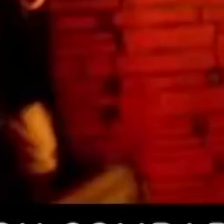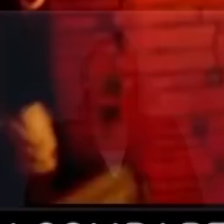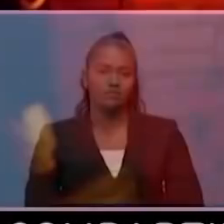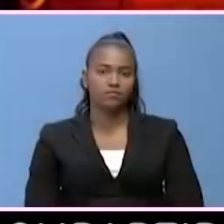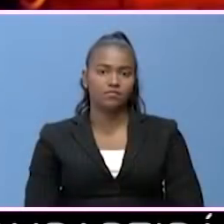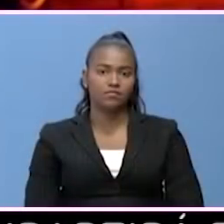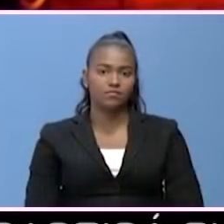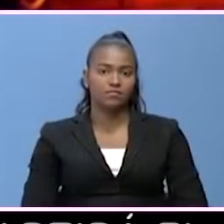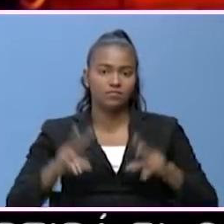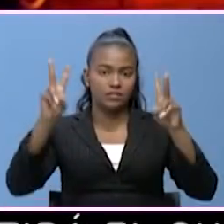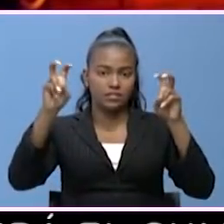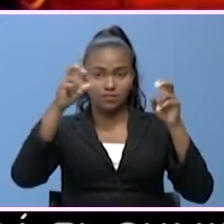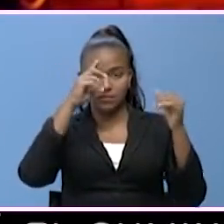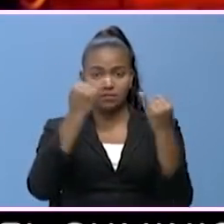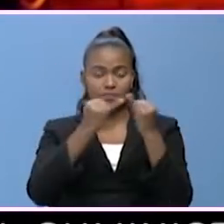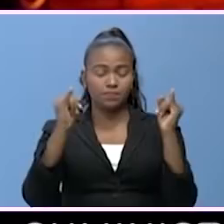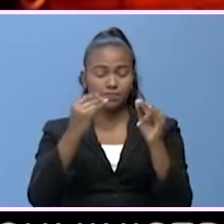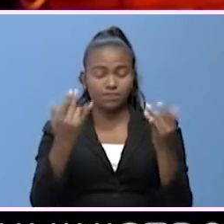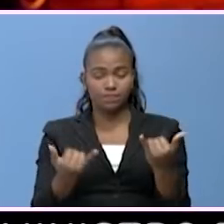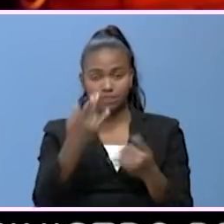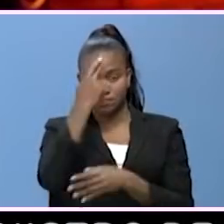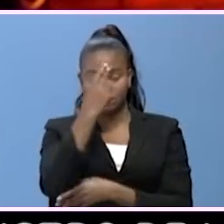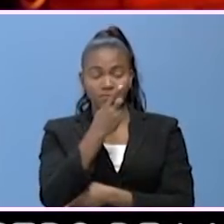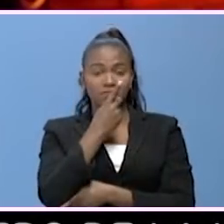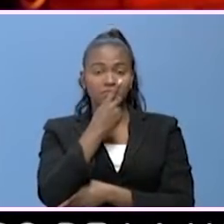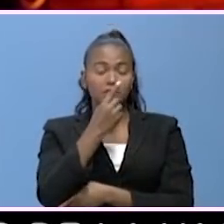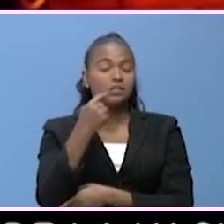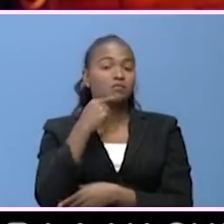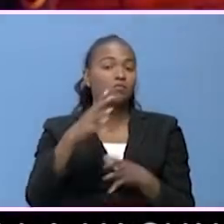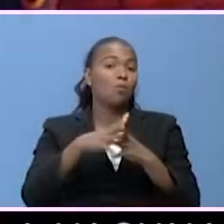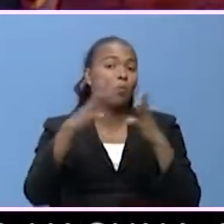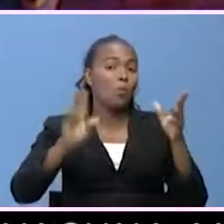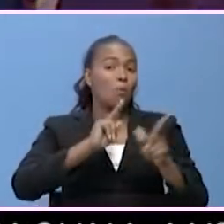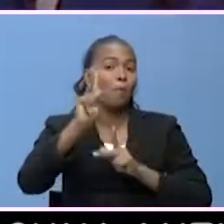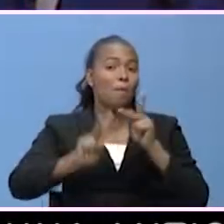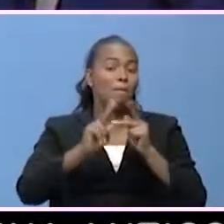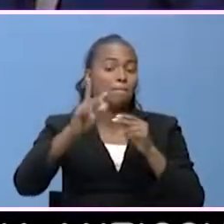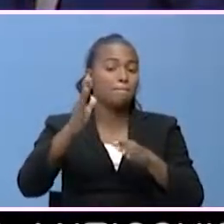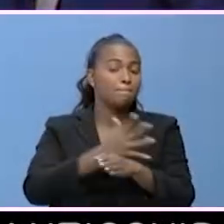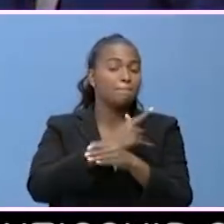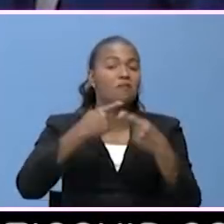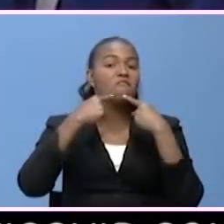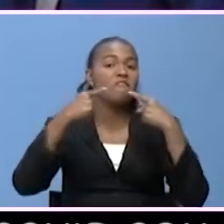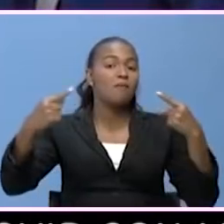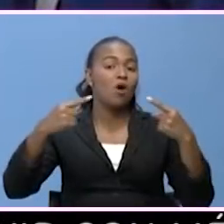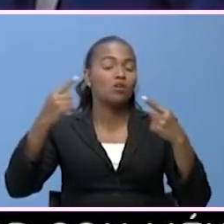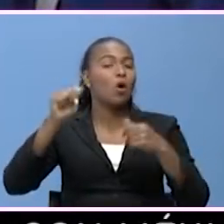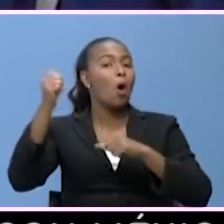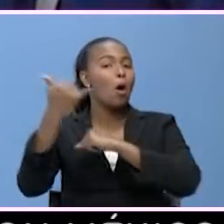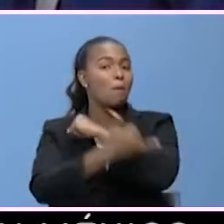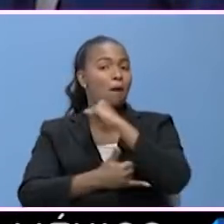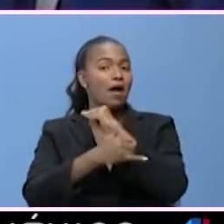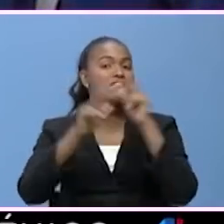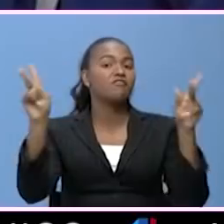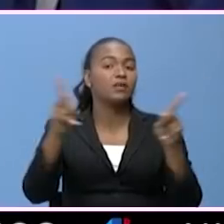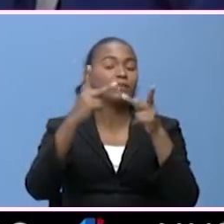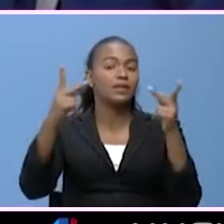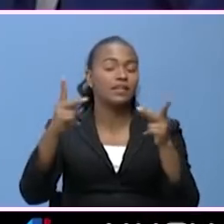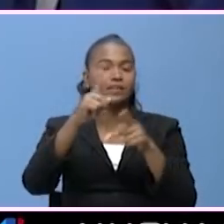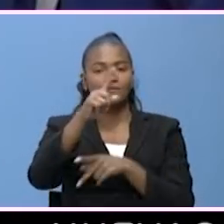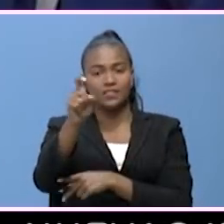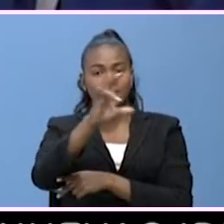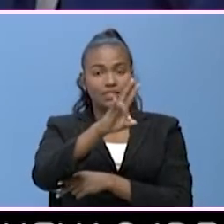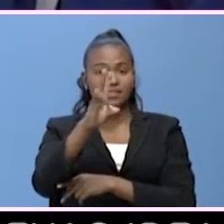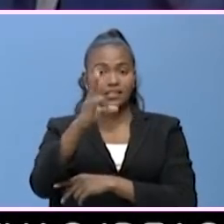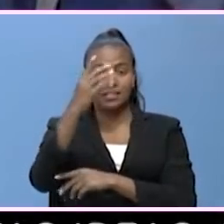En el marco de la independencia de la República Dominicana, fueron muchos los artistas y personalidades internacionales que festejaron los